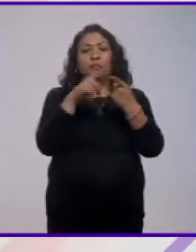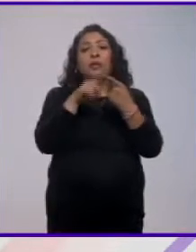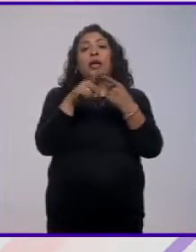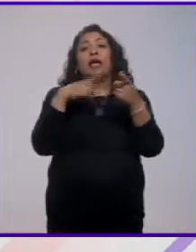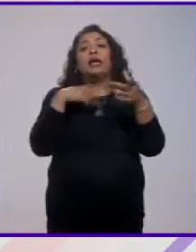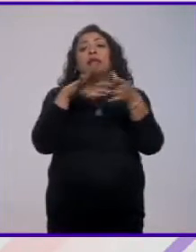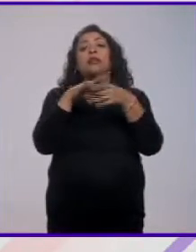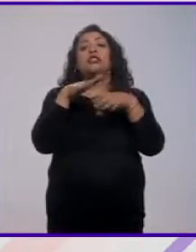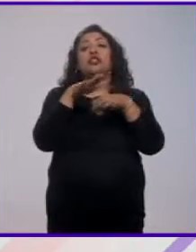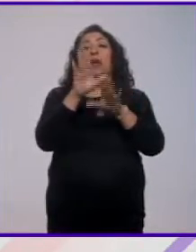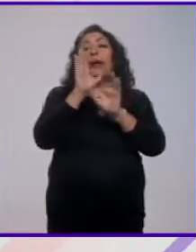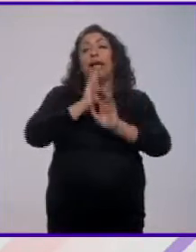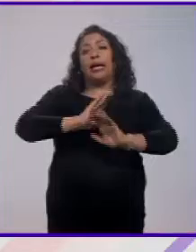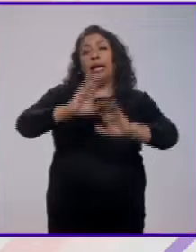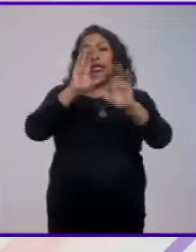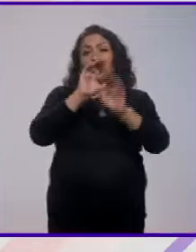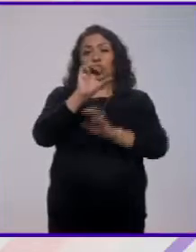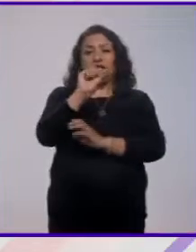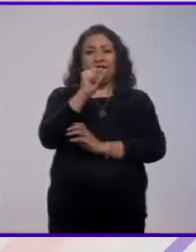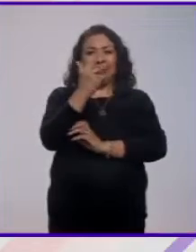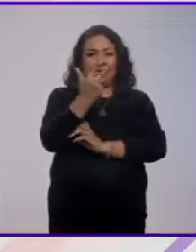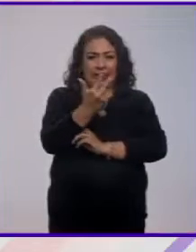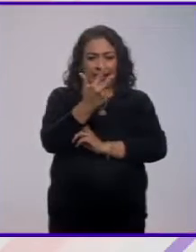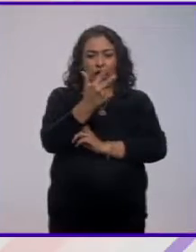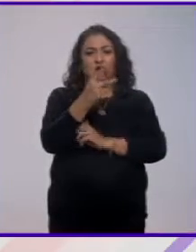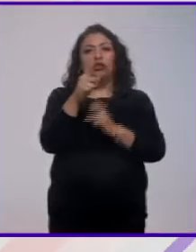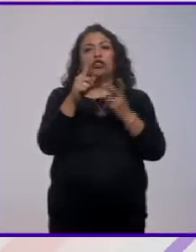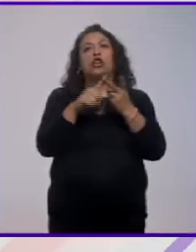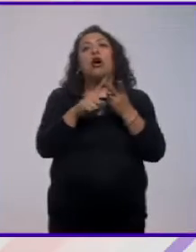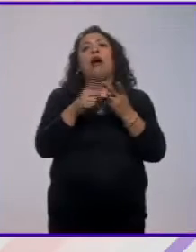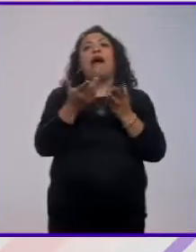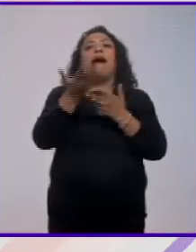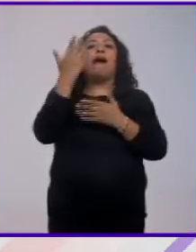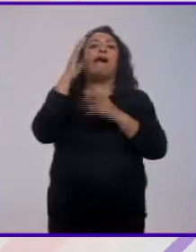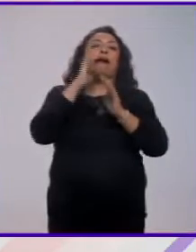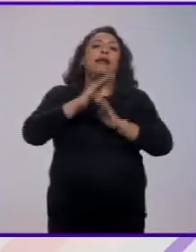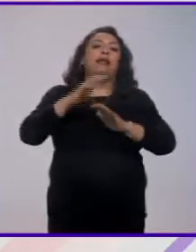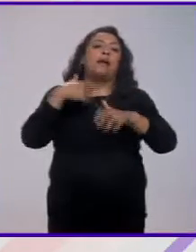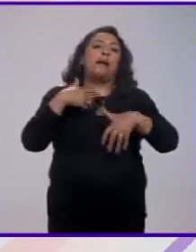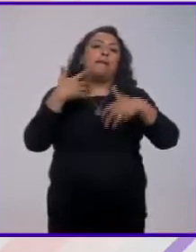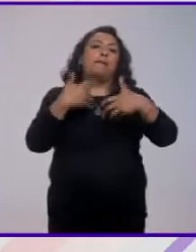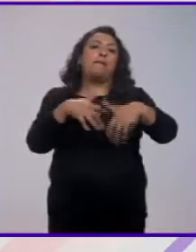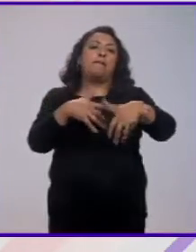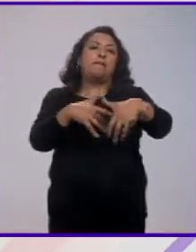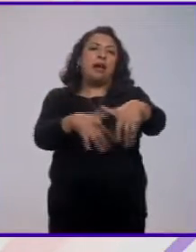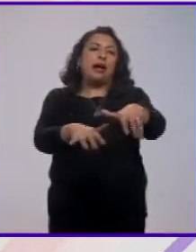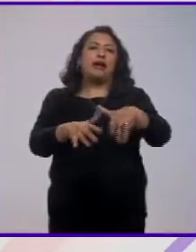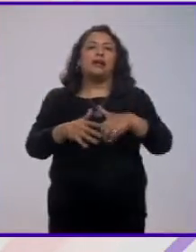de las canciones del 68, las que se cantaban en las marchas,